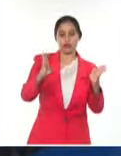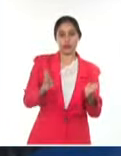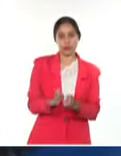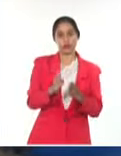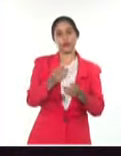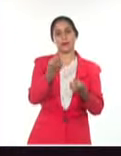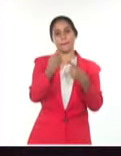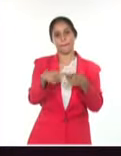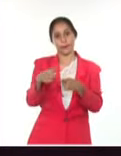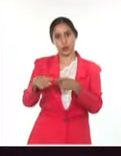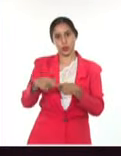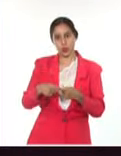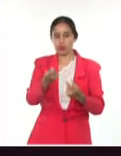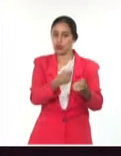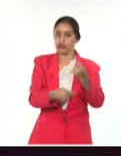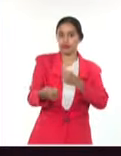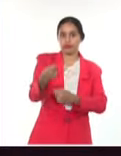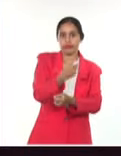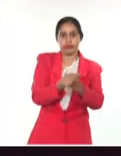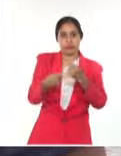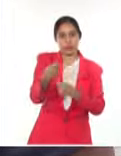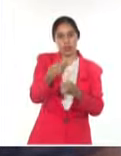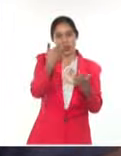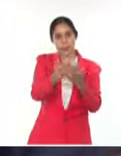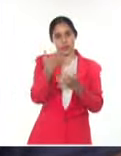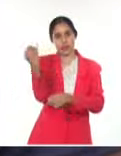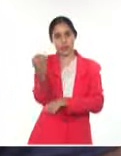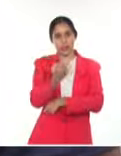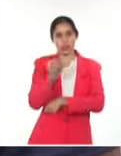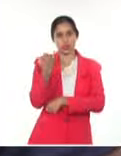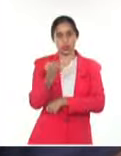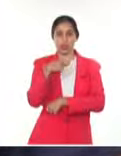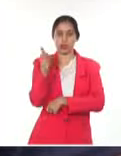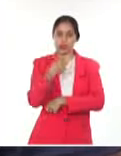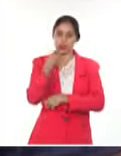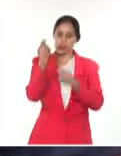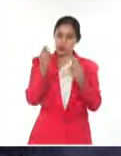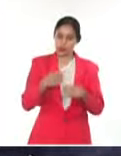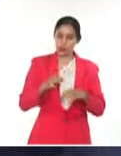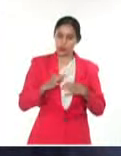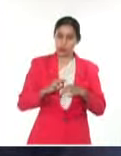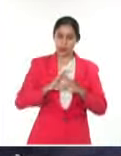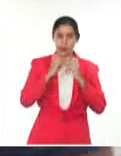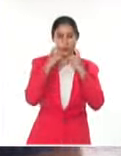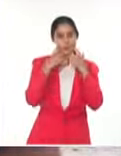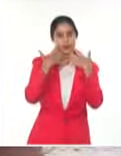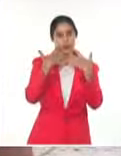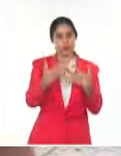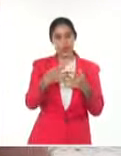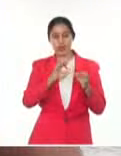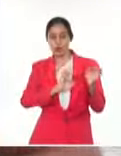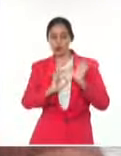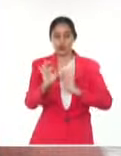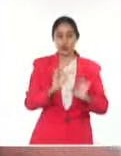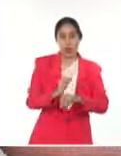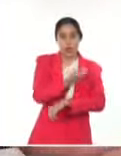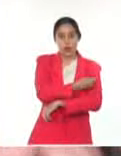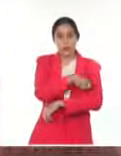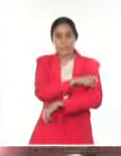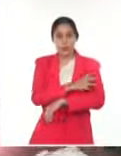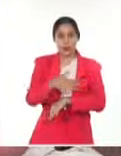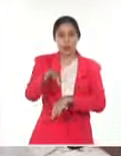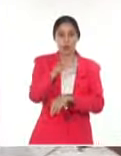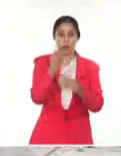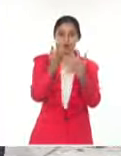productos comercializados en el mercado internacional. Sí, siempre hemos tenido un compromiso con el pueblo. Y cada vez que se ha hecho alguna inversión nueva, pensamos